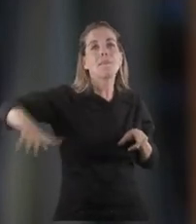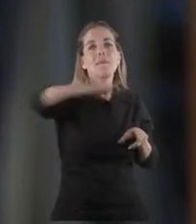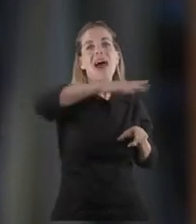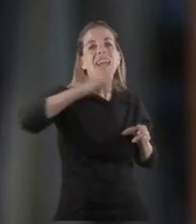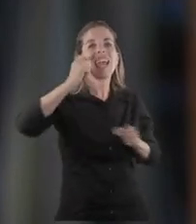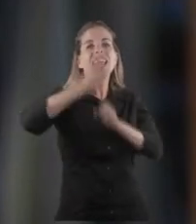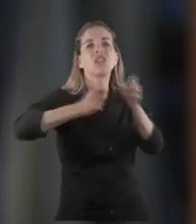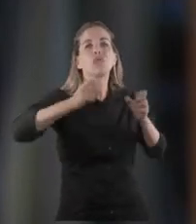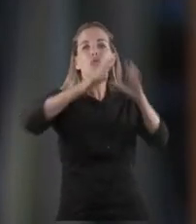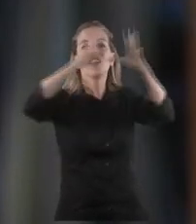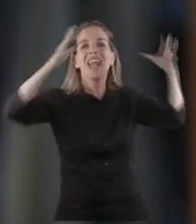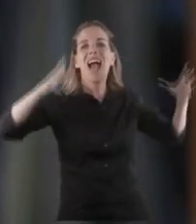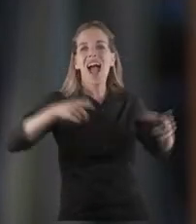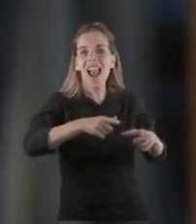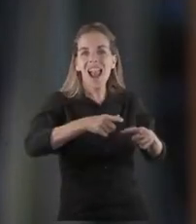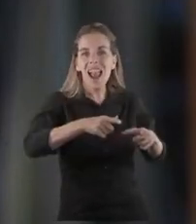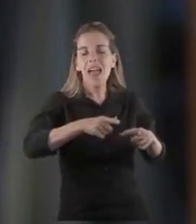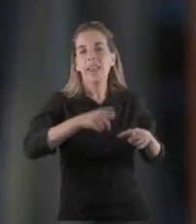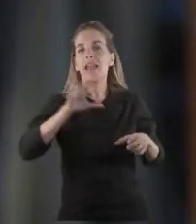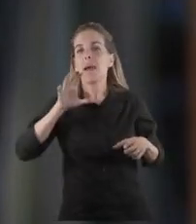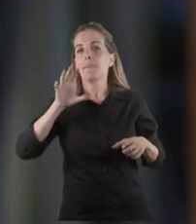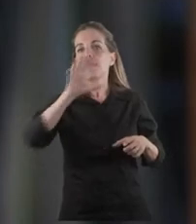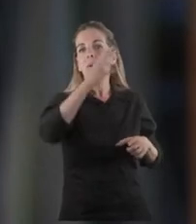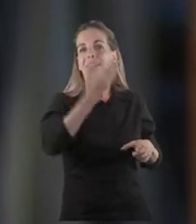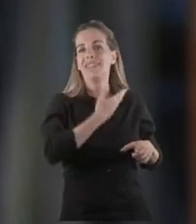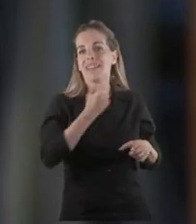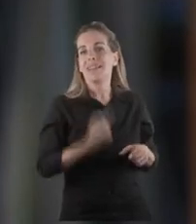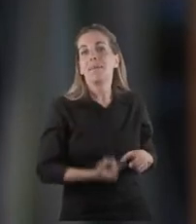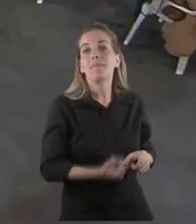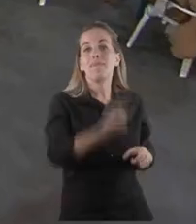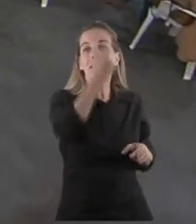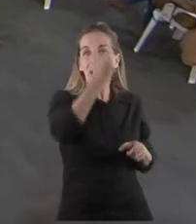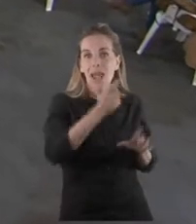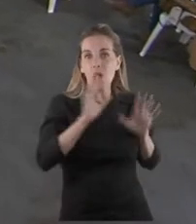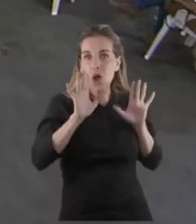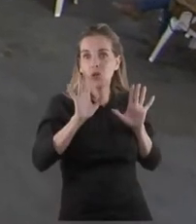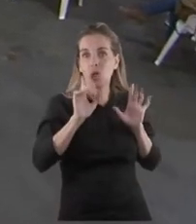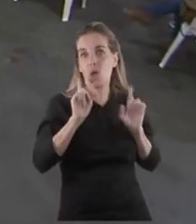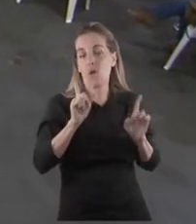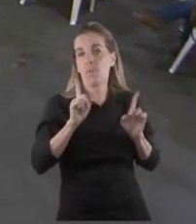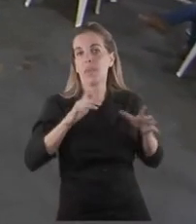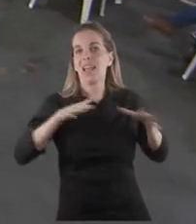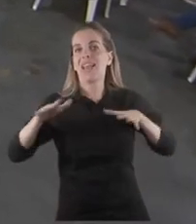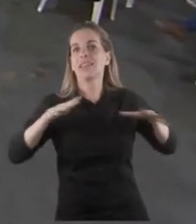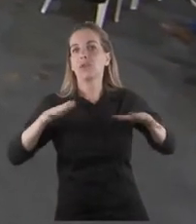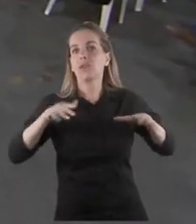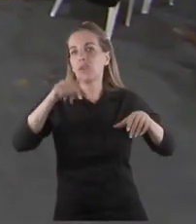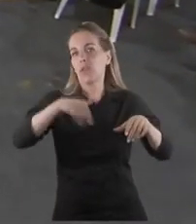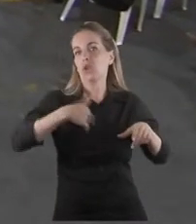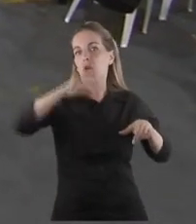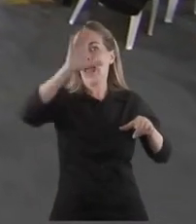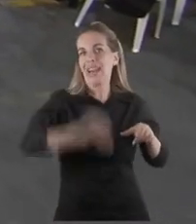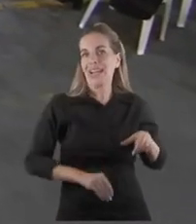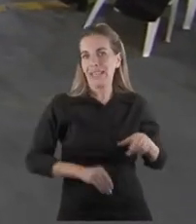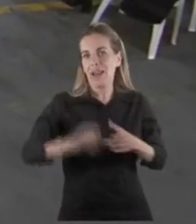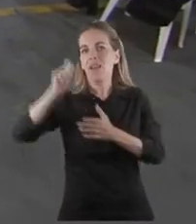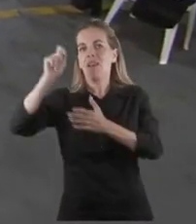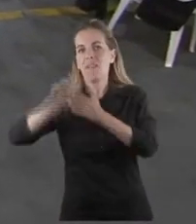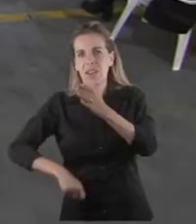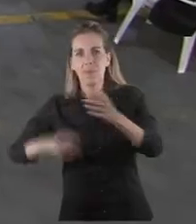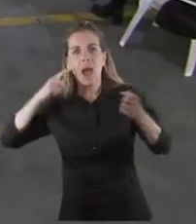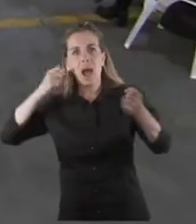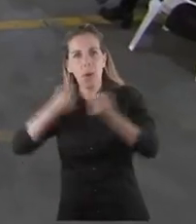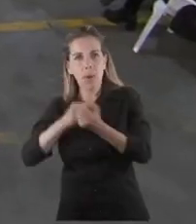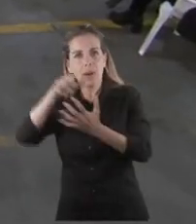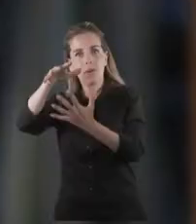la provincia del país, de la provincia de Santa Fe, siendo el primero dentro de todo el contexto nacional con este programa, firmando rápidamente un convenio